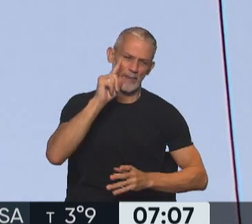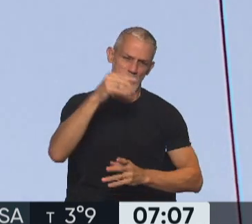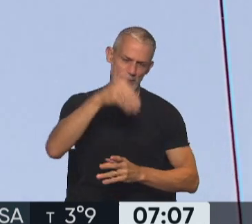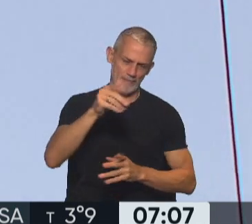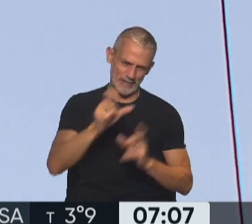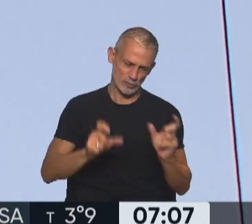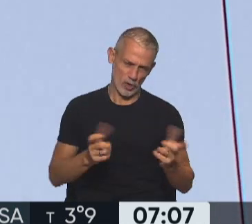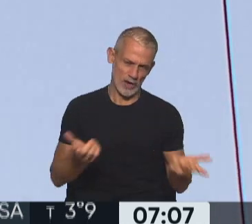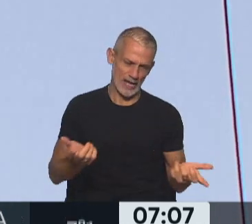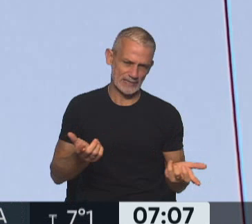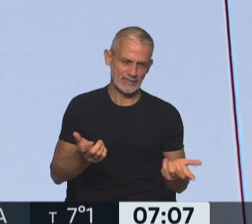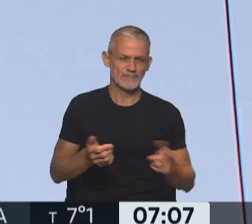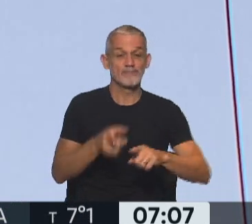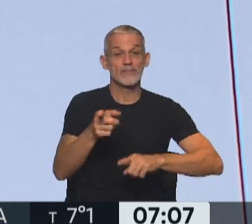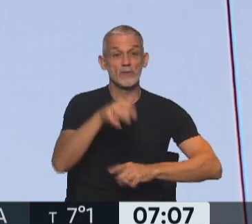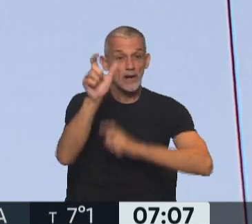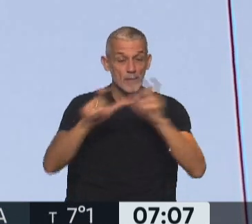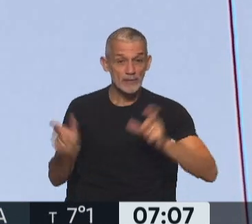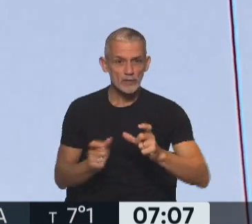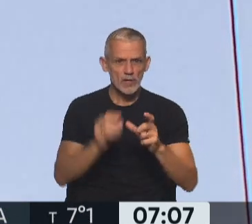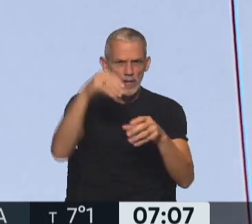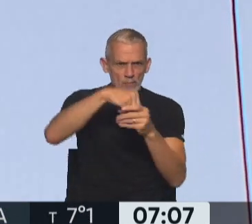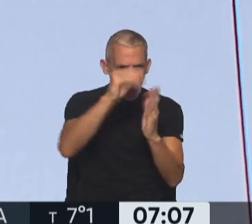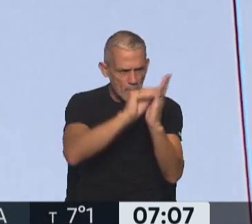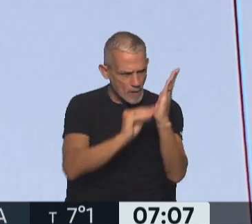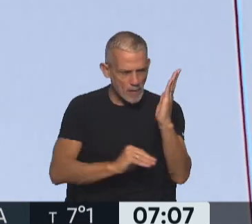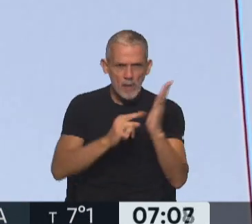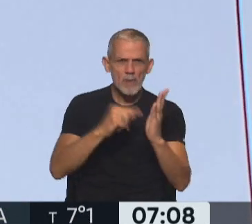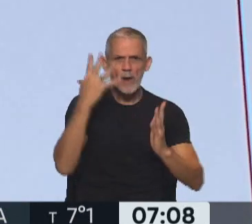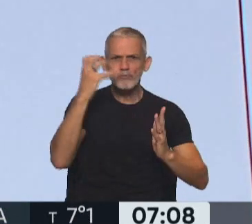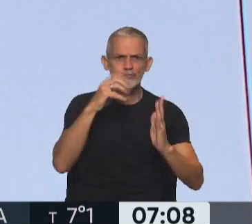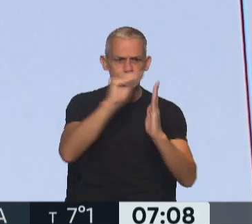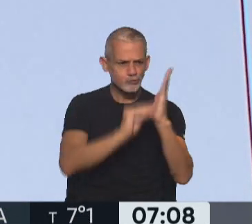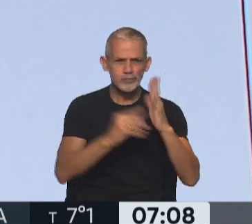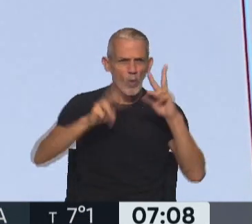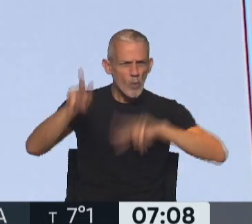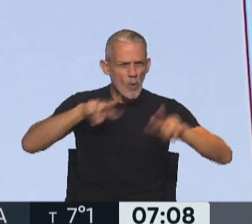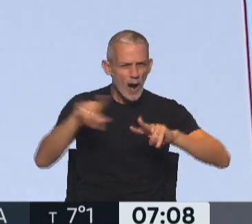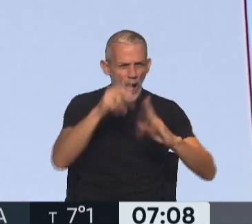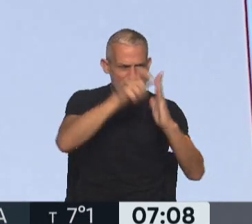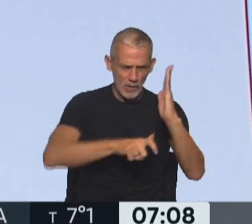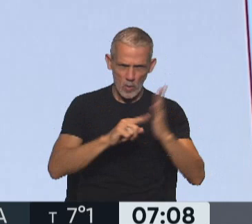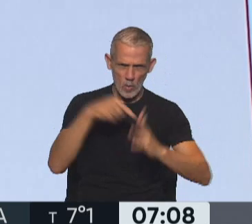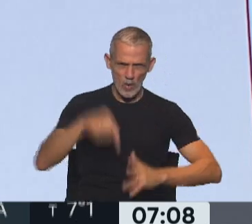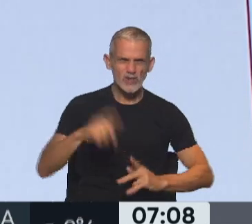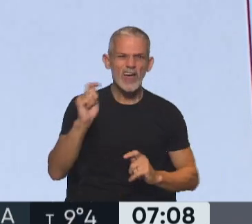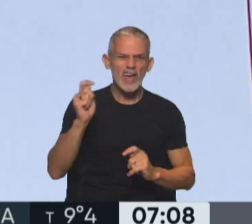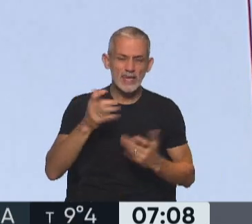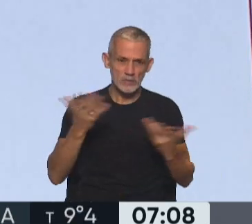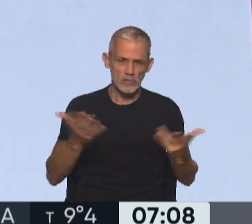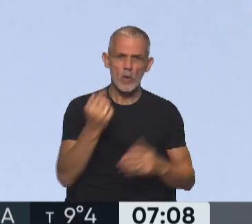adelantaron ustedes? Y las personas que estaban dentro de ese fichaje, dentro del delito de la ciudad de Buenos Aires, era